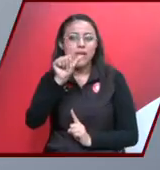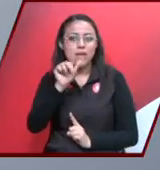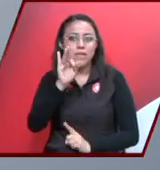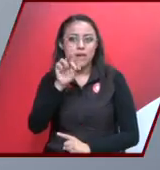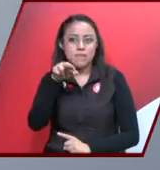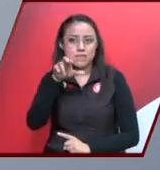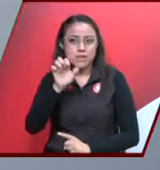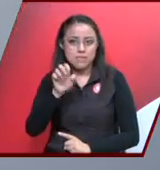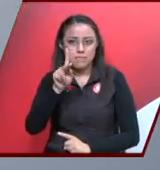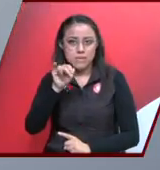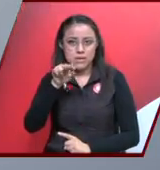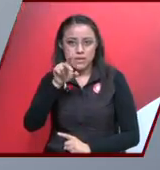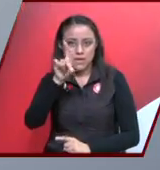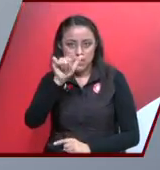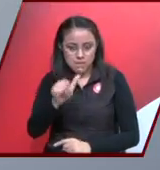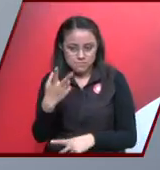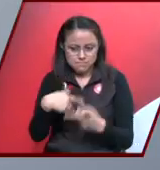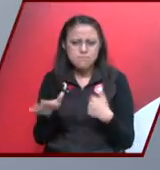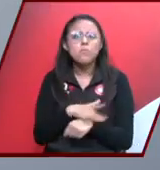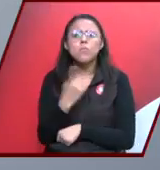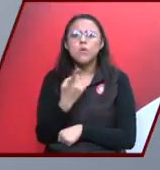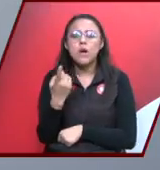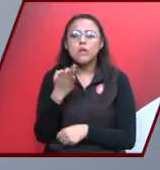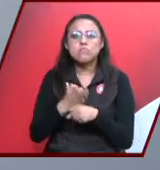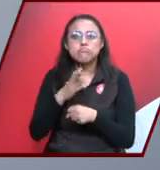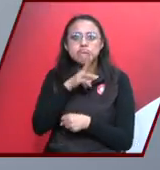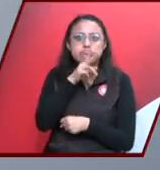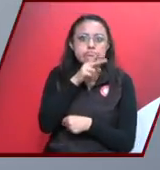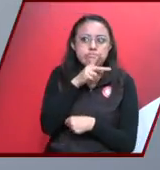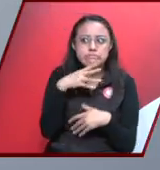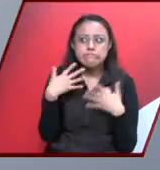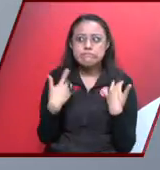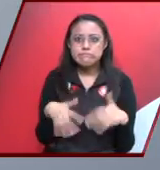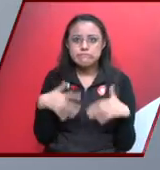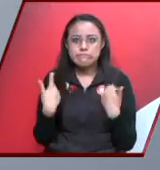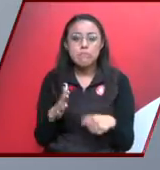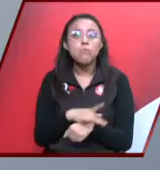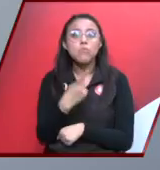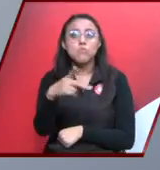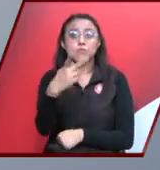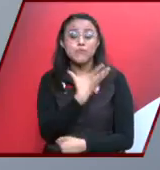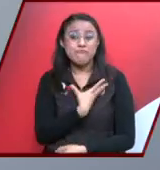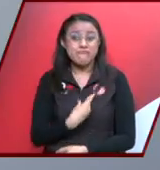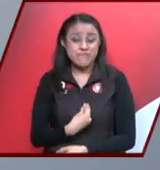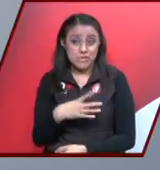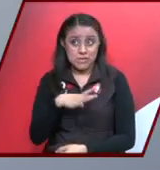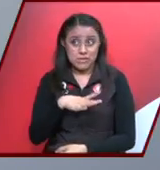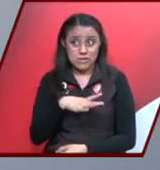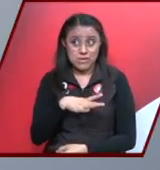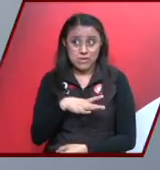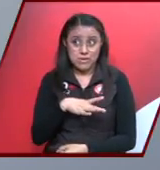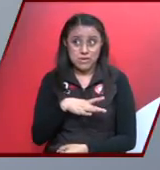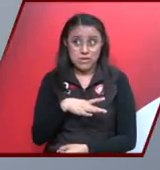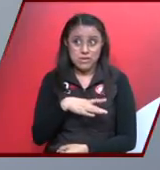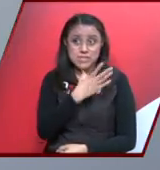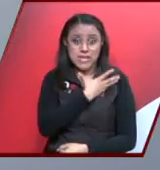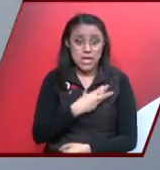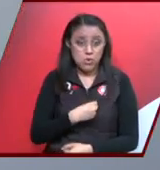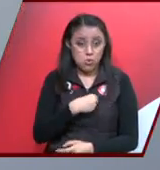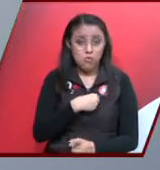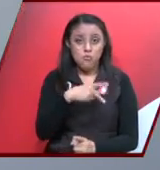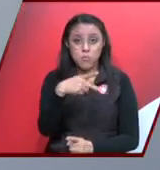pues acudió al programa debido a que tiene una situación bastante preocupante. Se trata de su hijo, quien fue, vaya, se lo